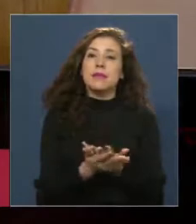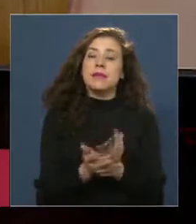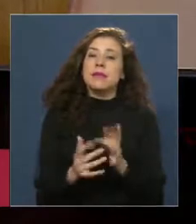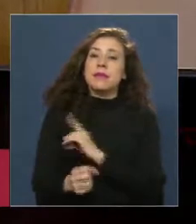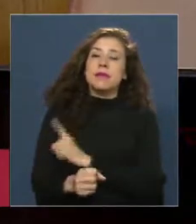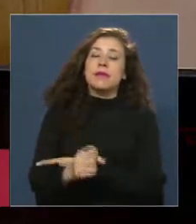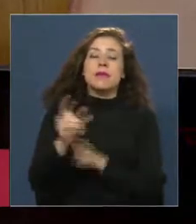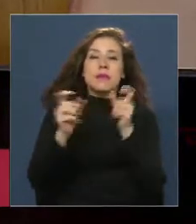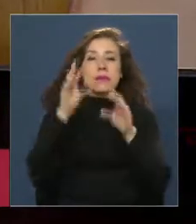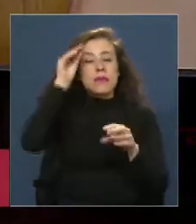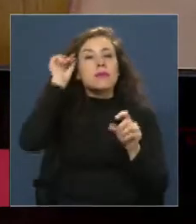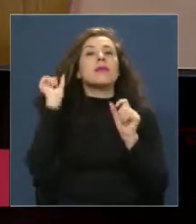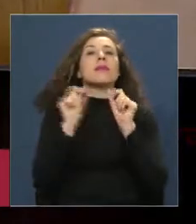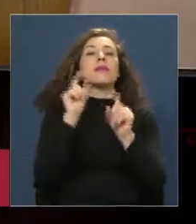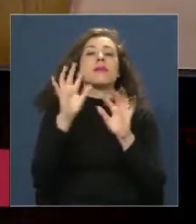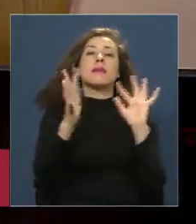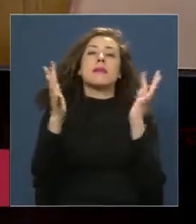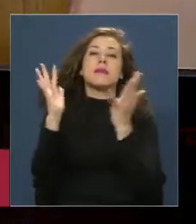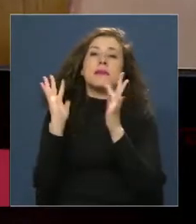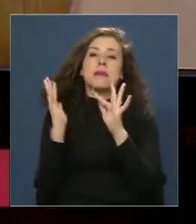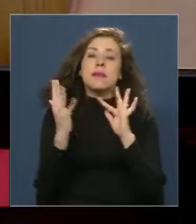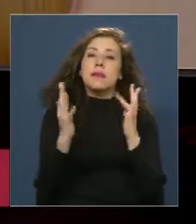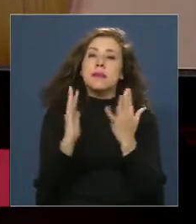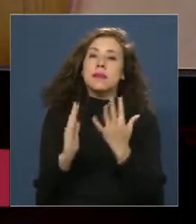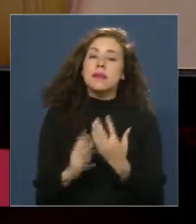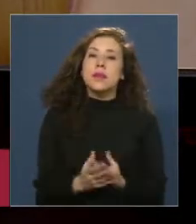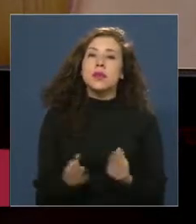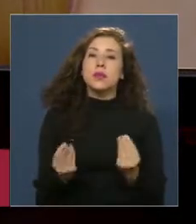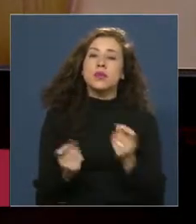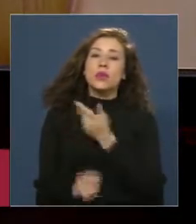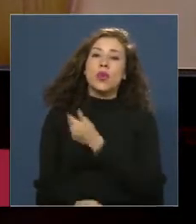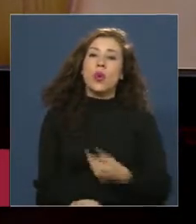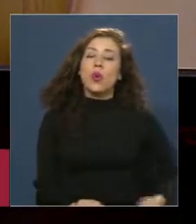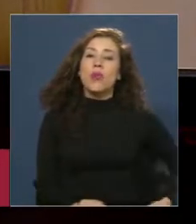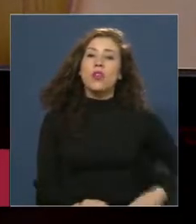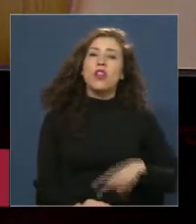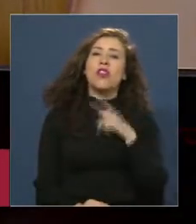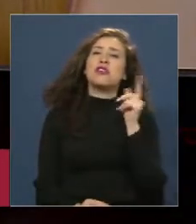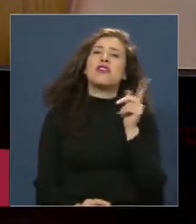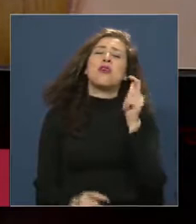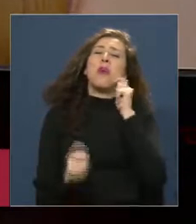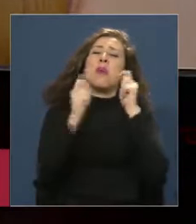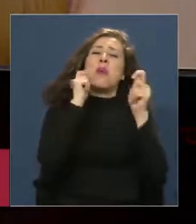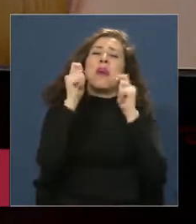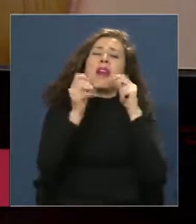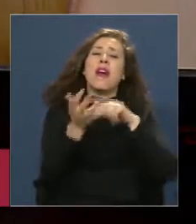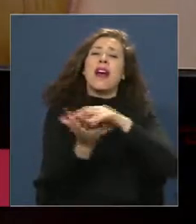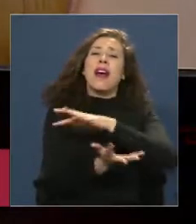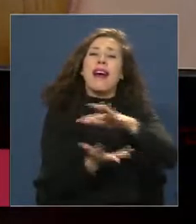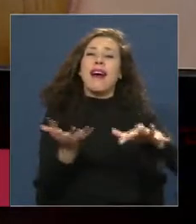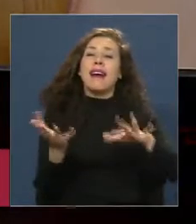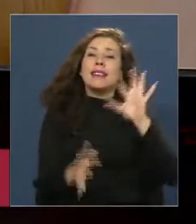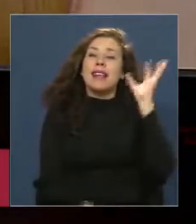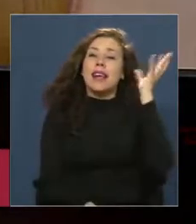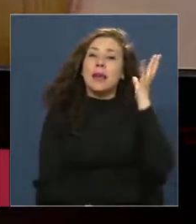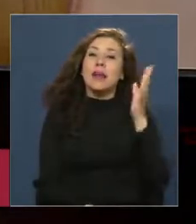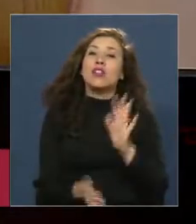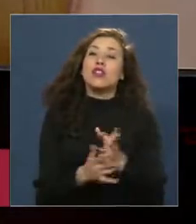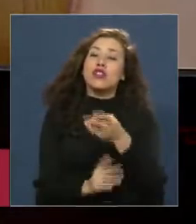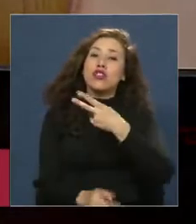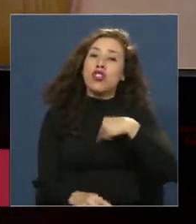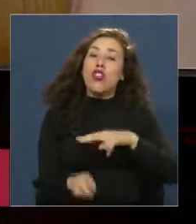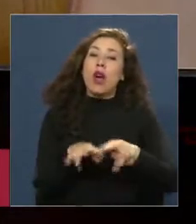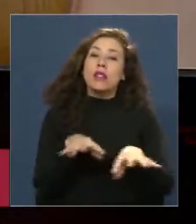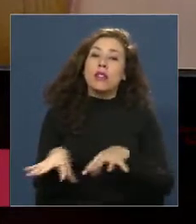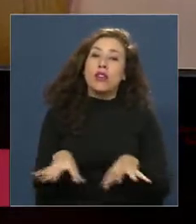mucha fuerza la conciencia la defensa medioambiental y aunque muchos gobiernos nieguen el peligro en la actual crisis climática todos toman